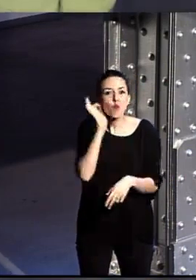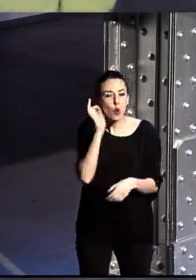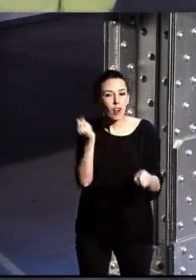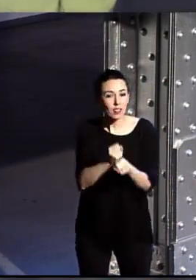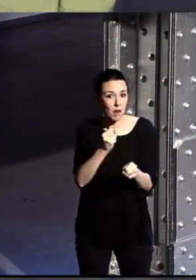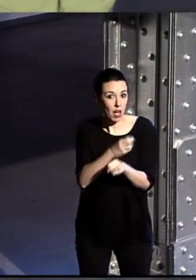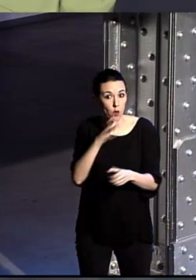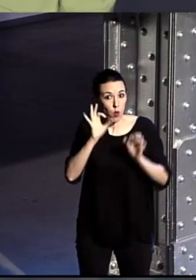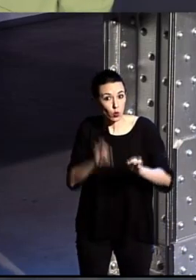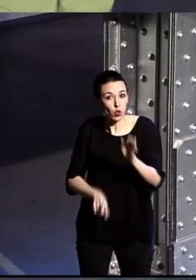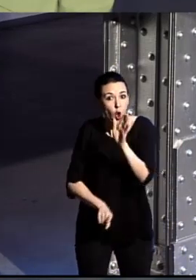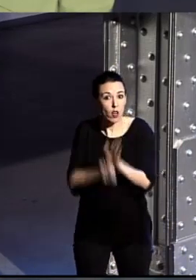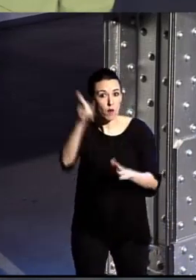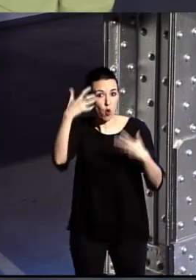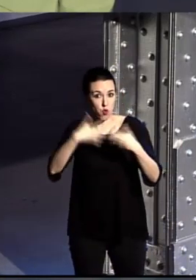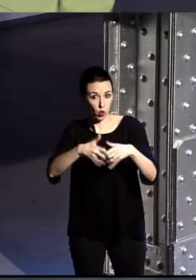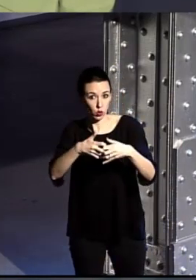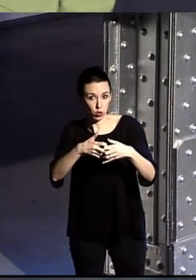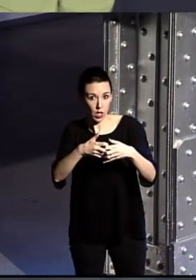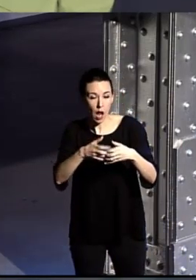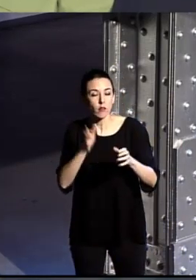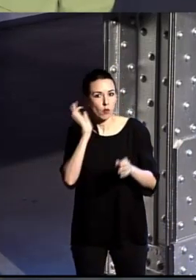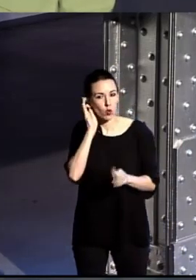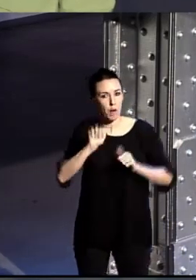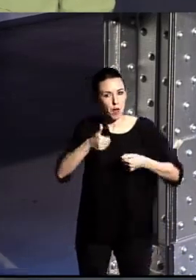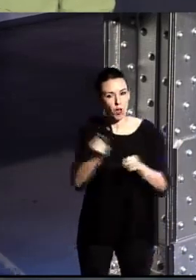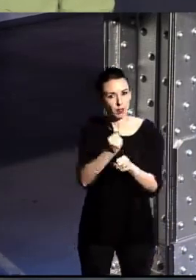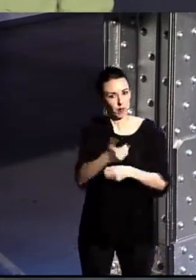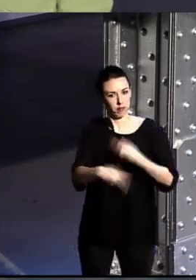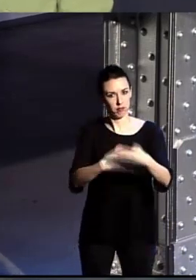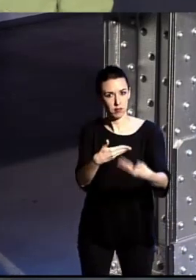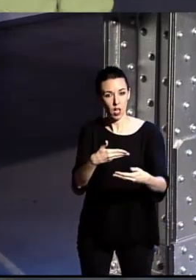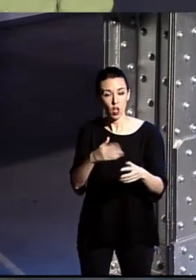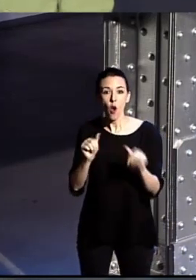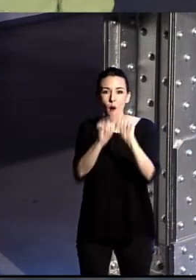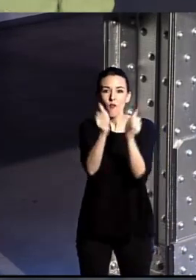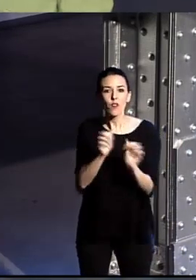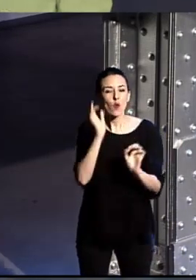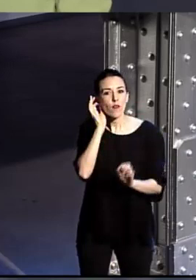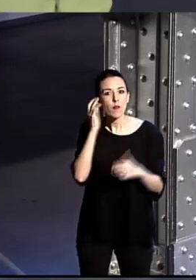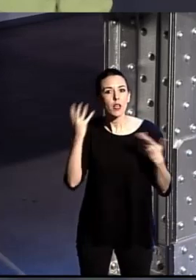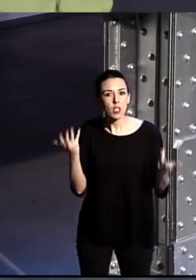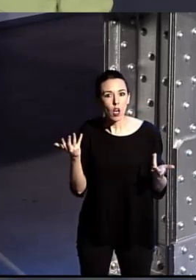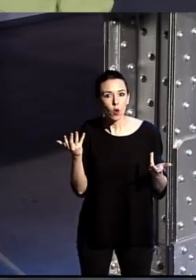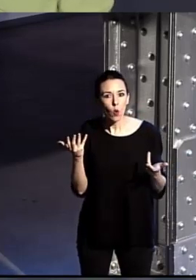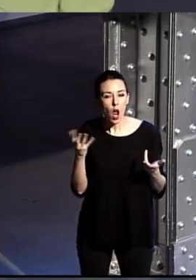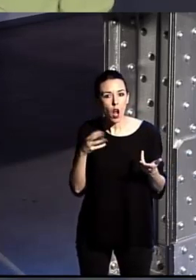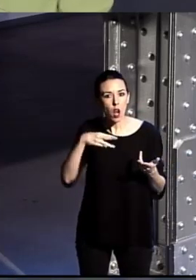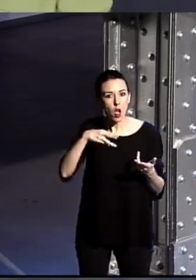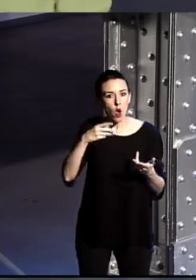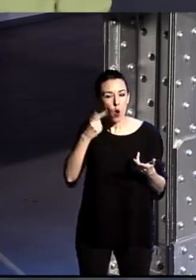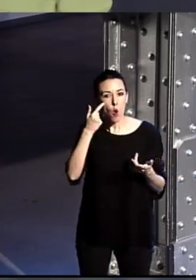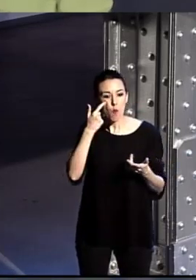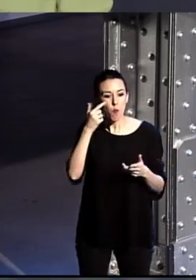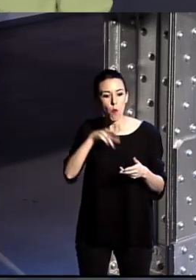justamente al hilo de esa revolución industrial, y tenemos de repente una nueva figura femenina que no había aparecido antes, que es la oradora. Son